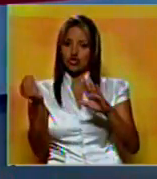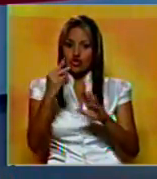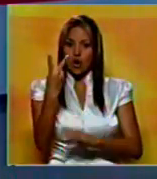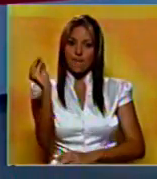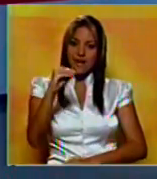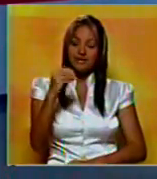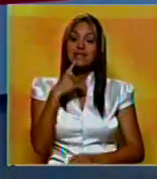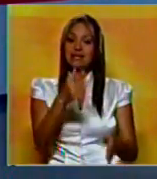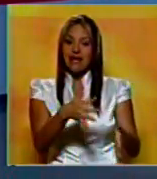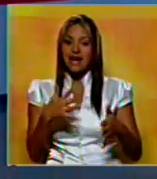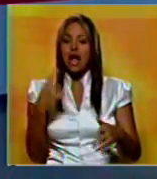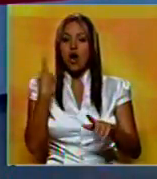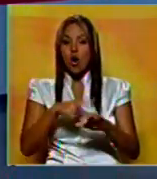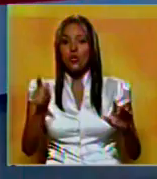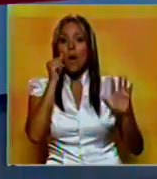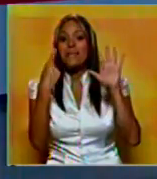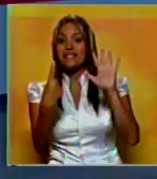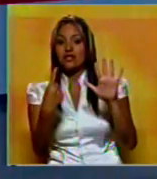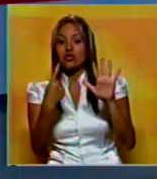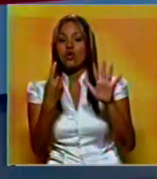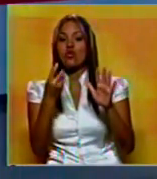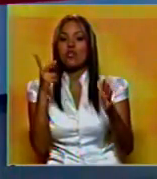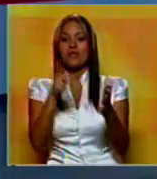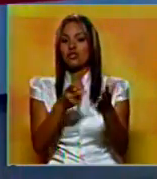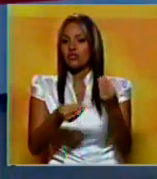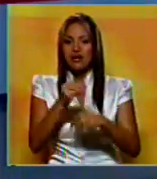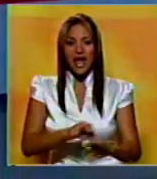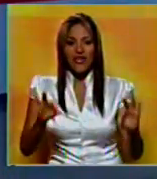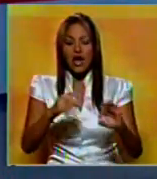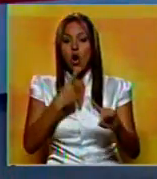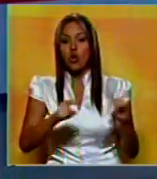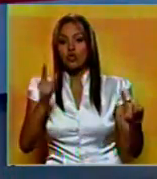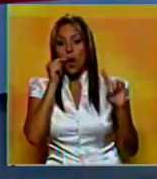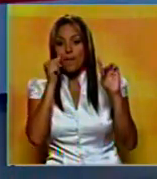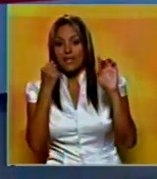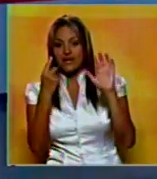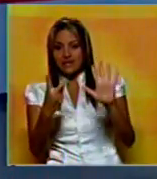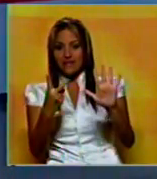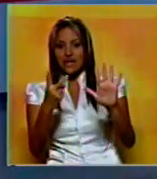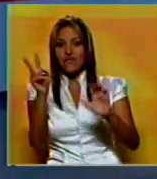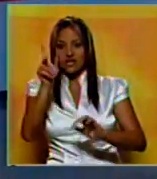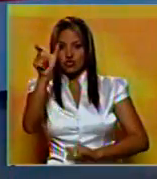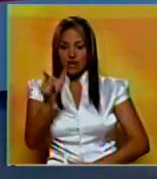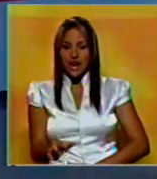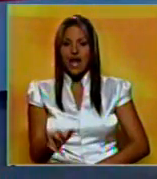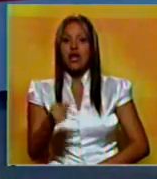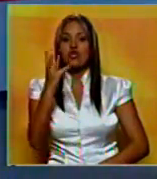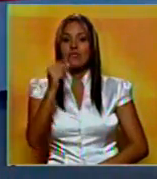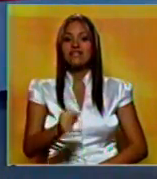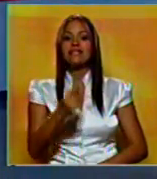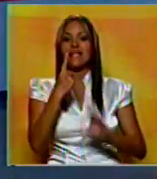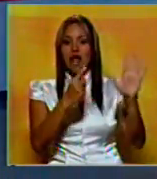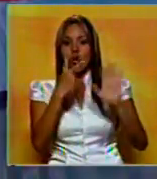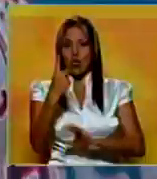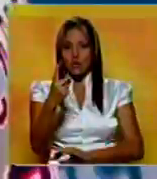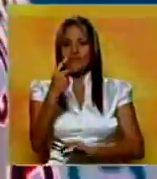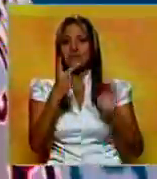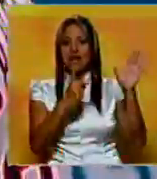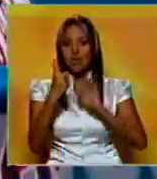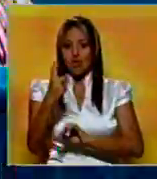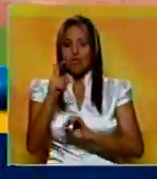ganaron. Henderson Álvarez terminó sin decisión y Eduardo Mujica consiguió su salvado número 31 de la temporada. Nos vamos a las